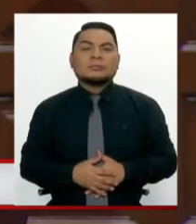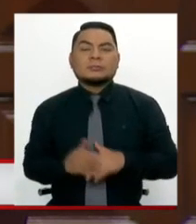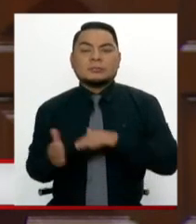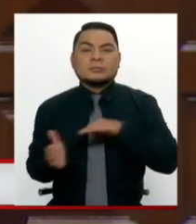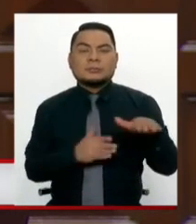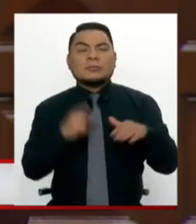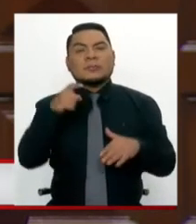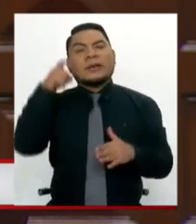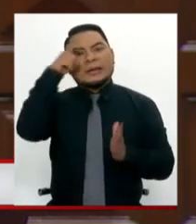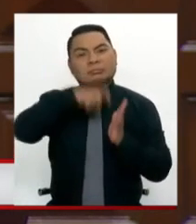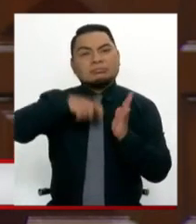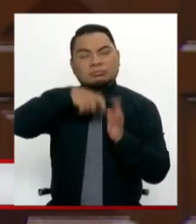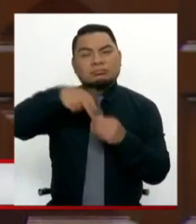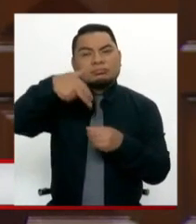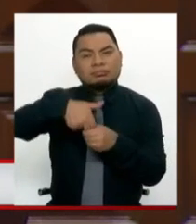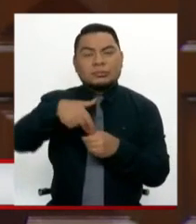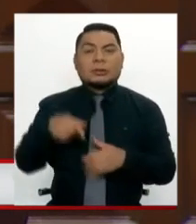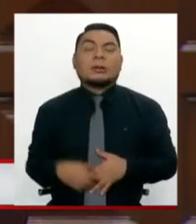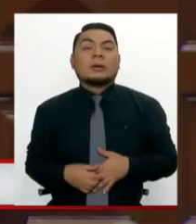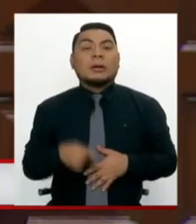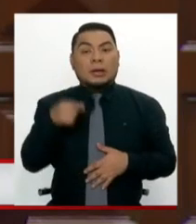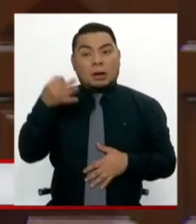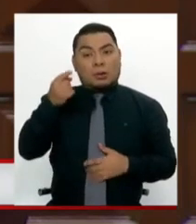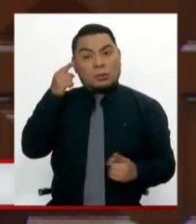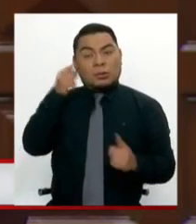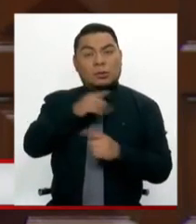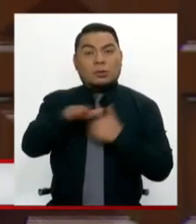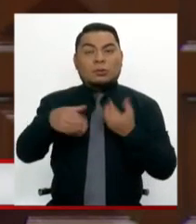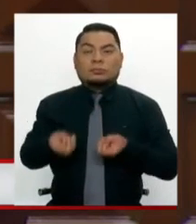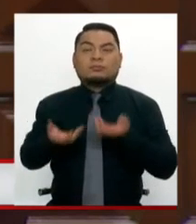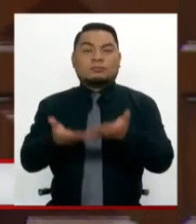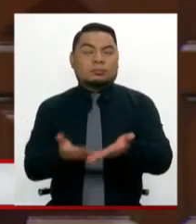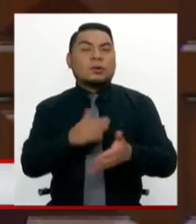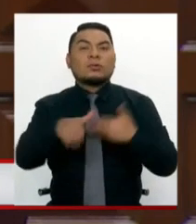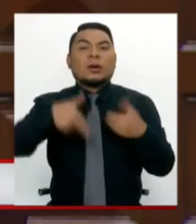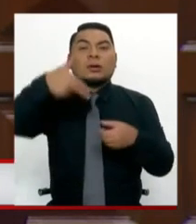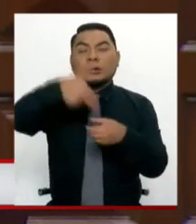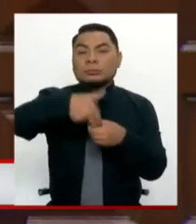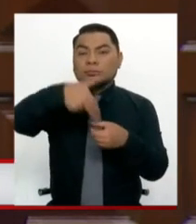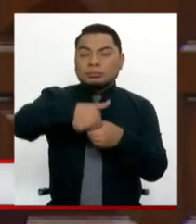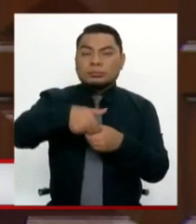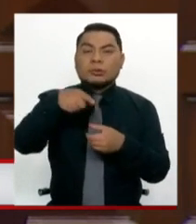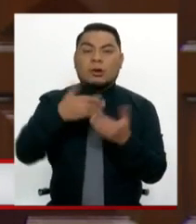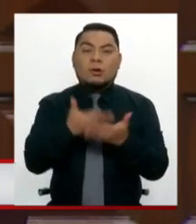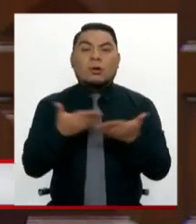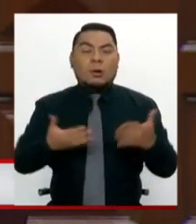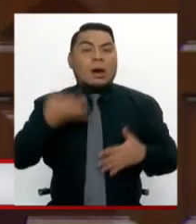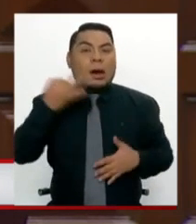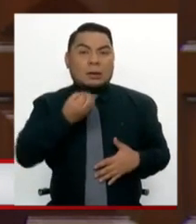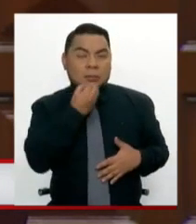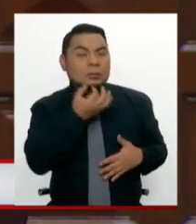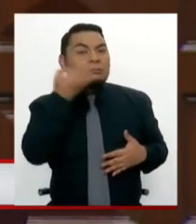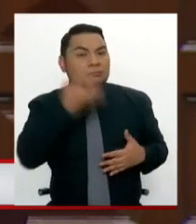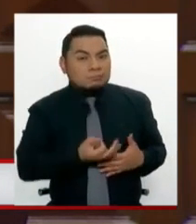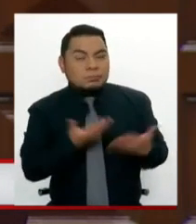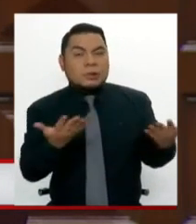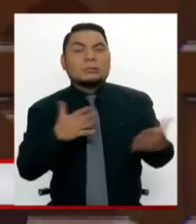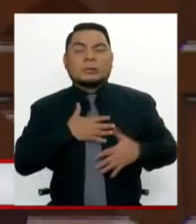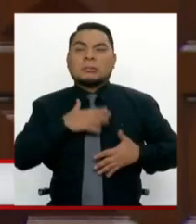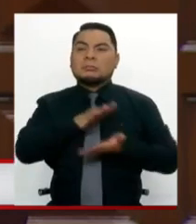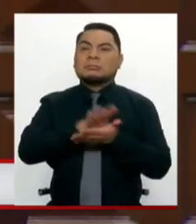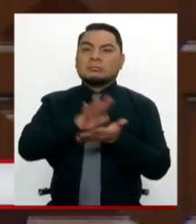Hidrocarburos. Con el objetivo de garantizar el abastecimiento del mercado de combustibles con productos de calidad y